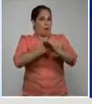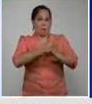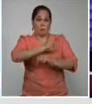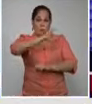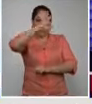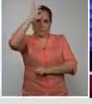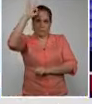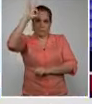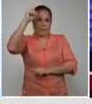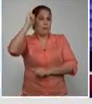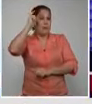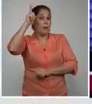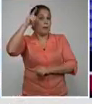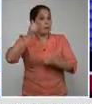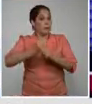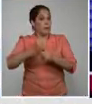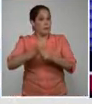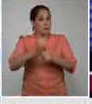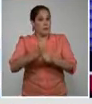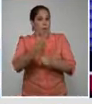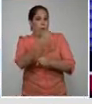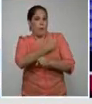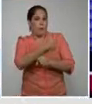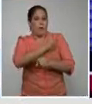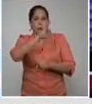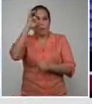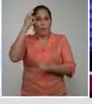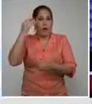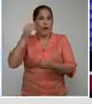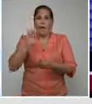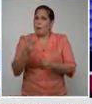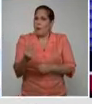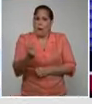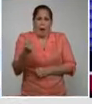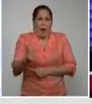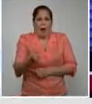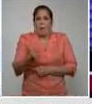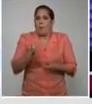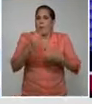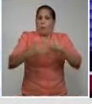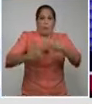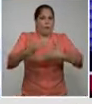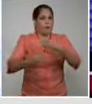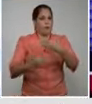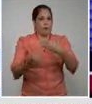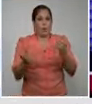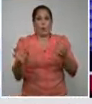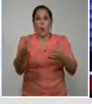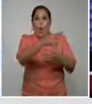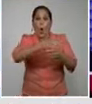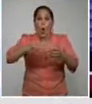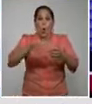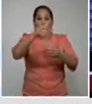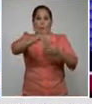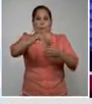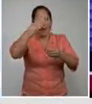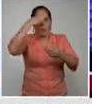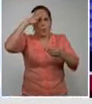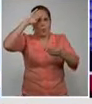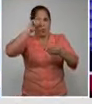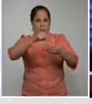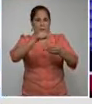Es una experiencia sin precedente porque ha sido un proceso de involucrar a la sociedad en función de un